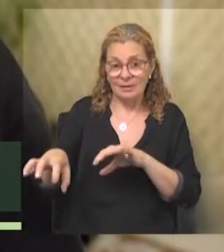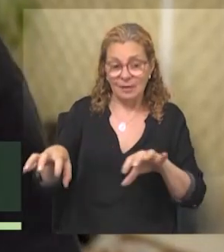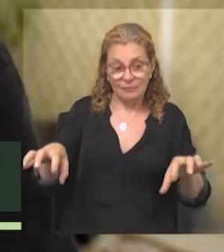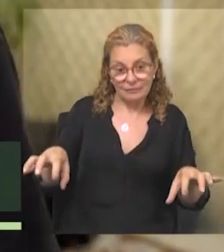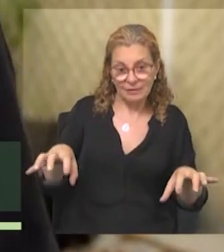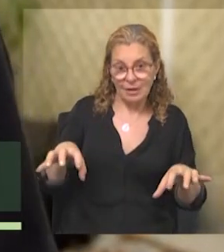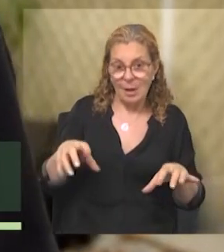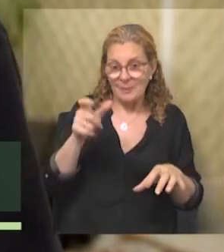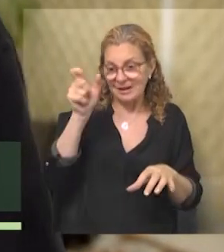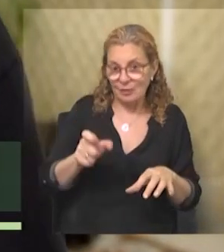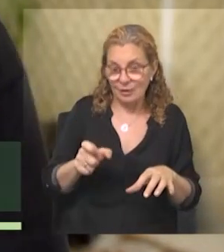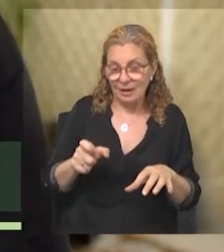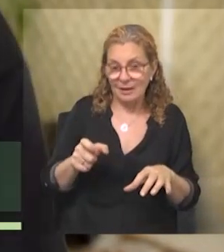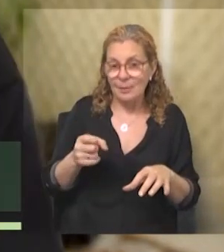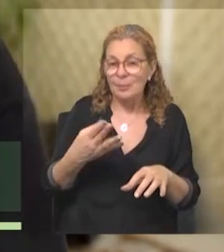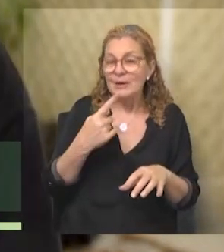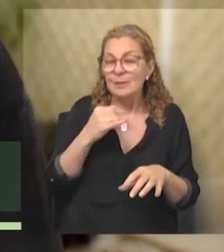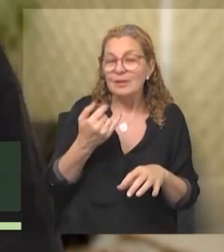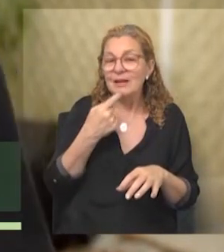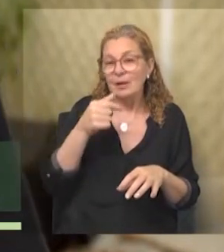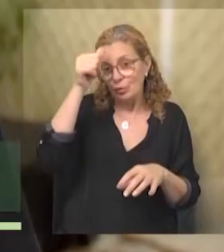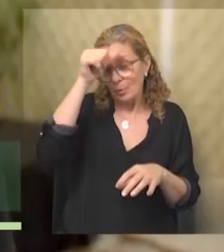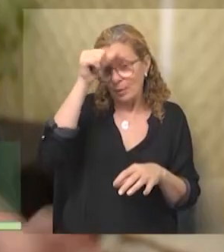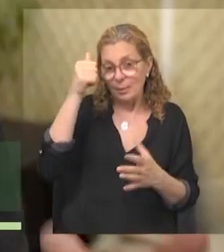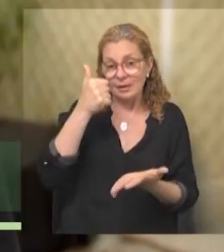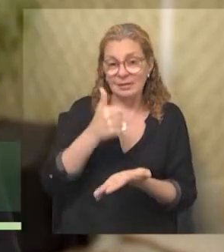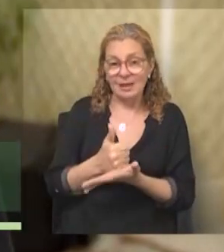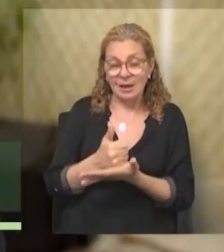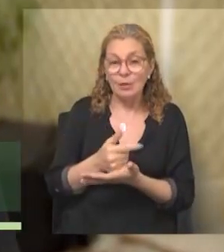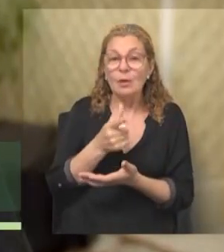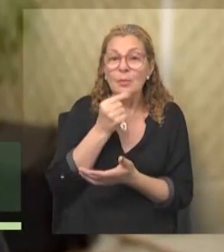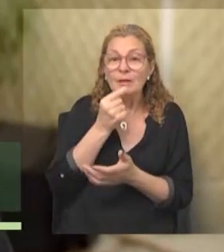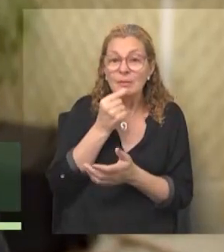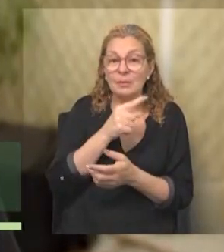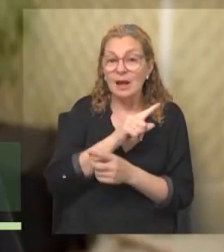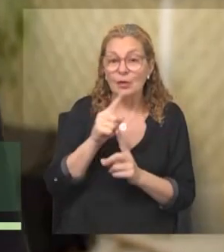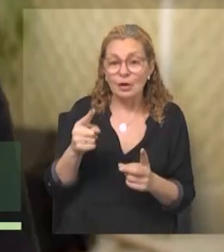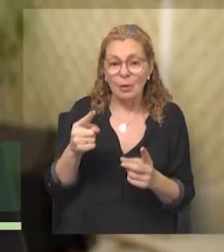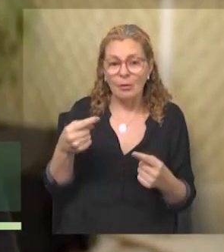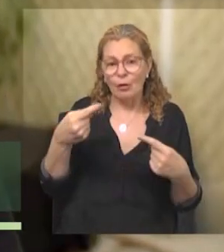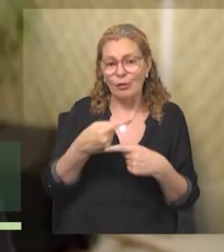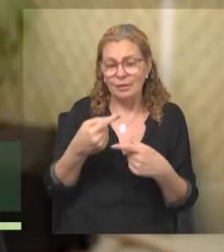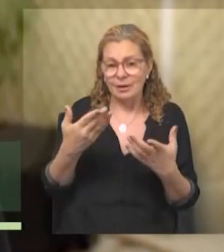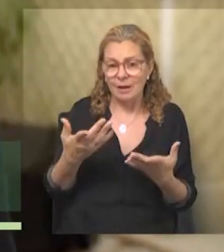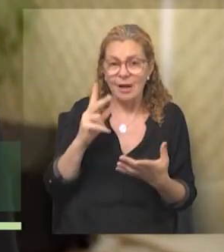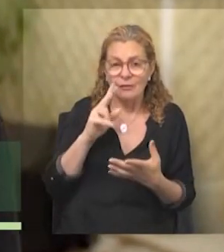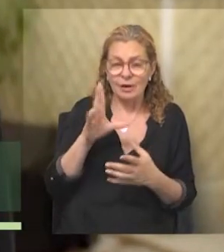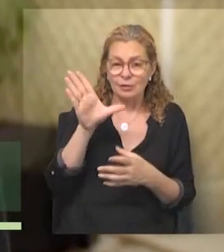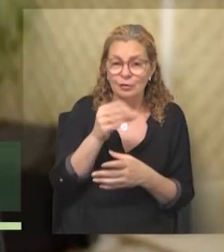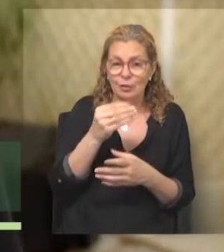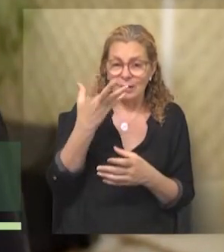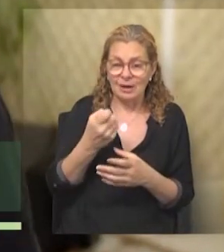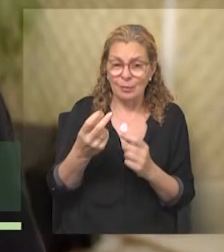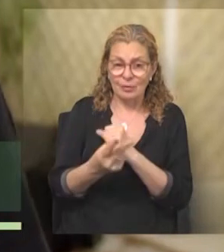no pronunciaban por ejemplo que el domingo vamos a estar los que estamos con la policía y los que no a ver señores Todos queremos